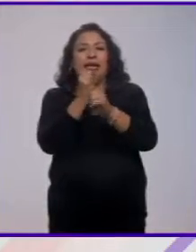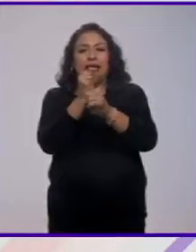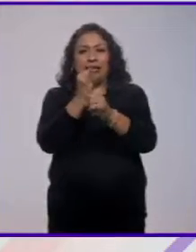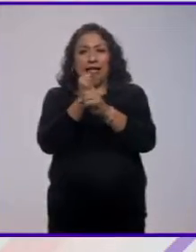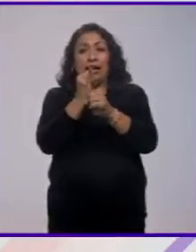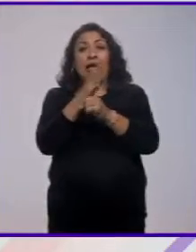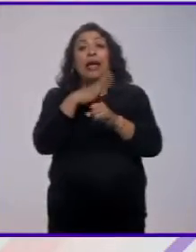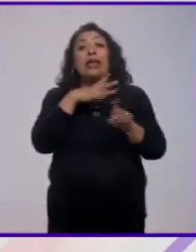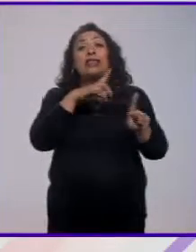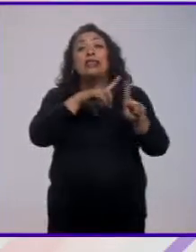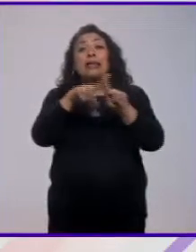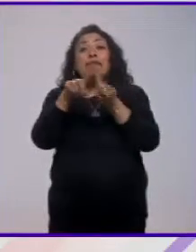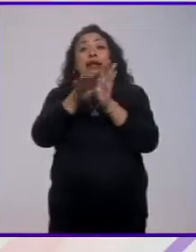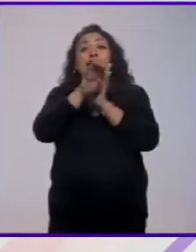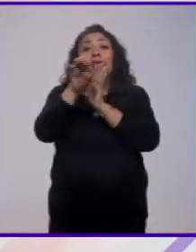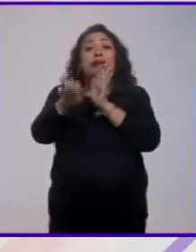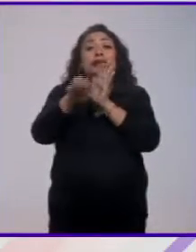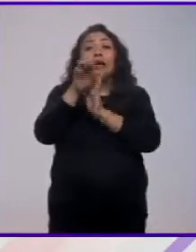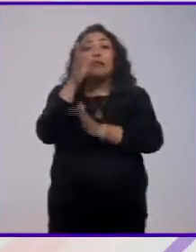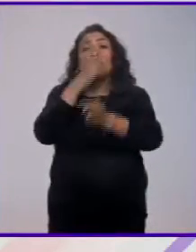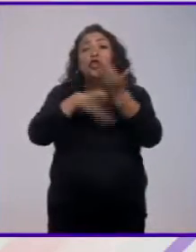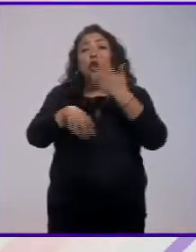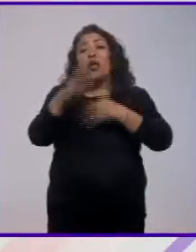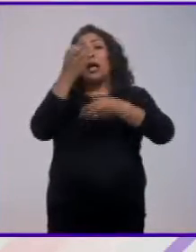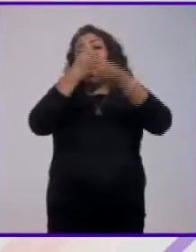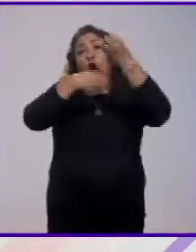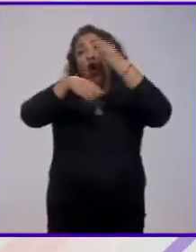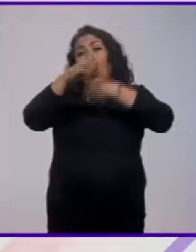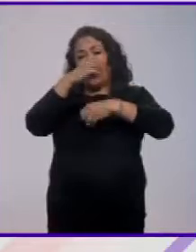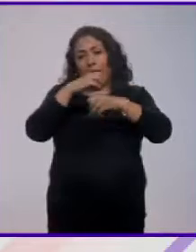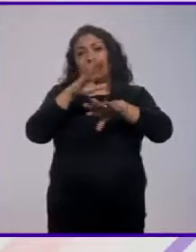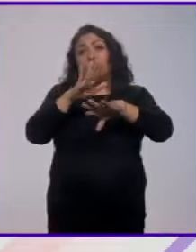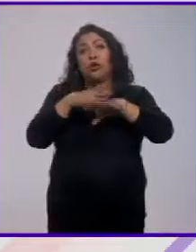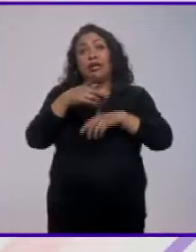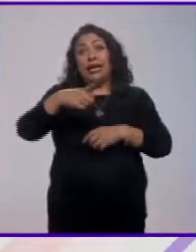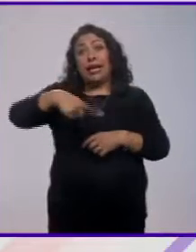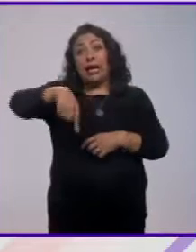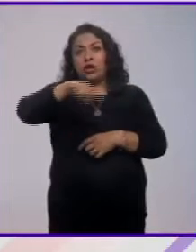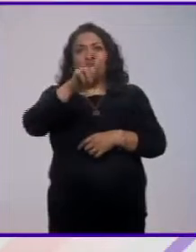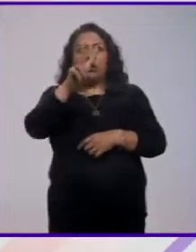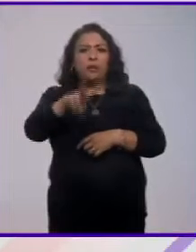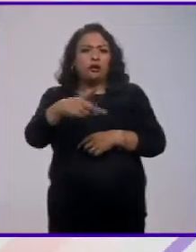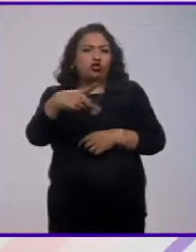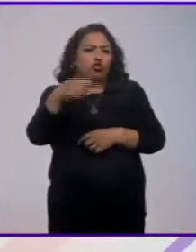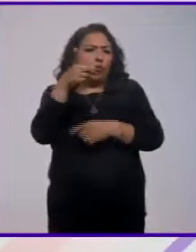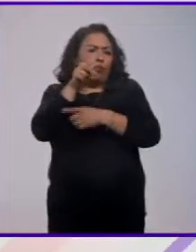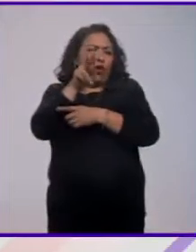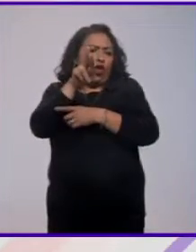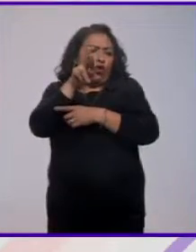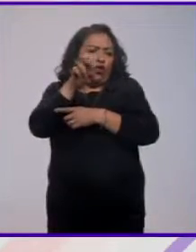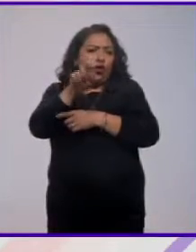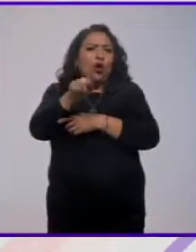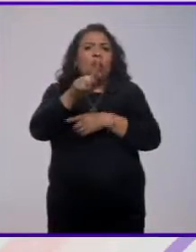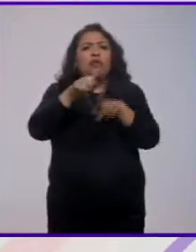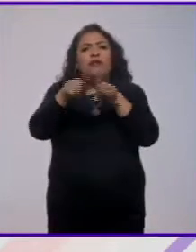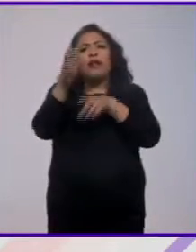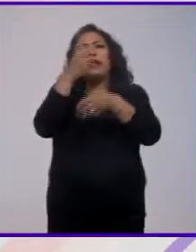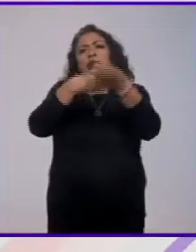hay diferentes ejemplos de todas las obras que han montado, porque ellos han sido los propios productores de las